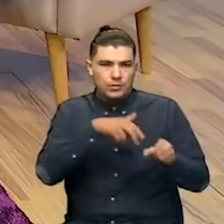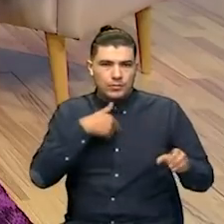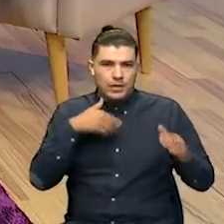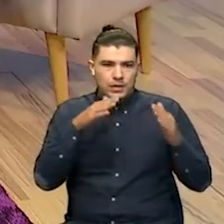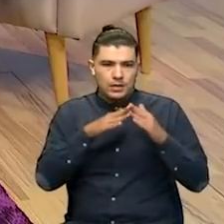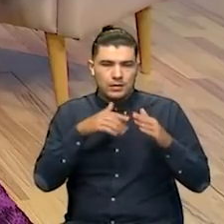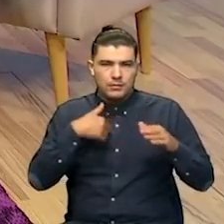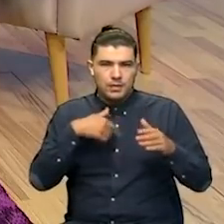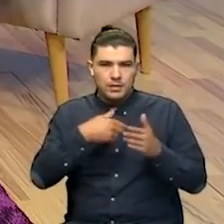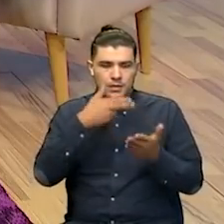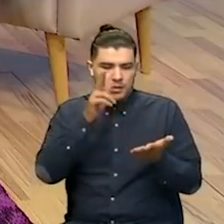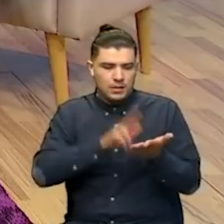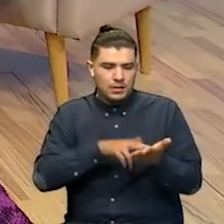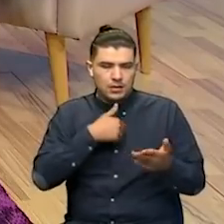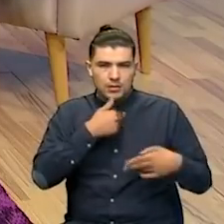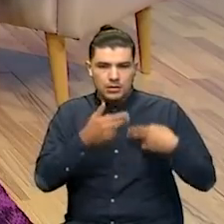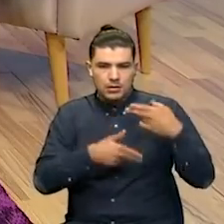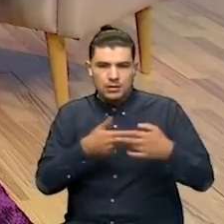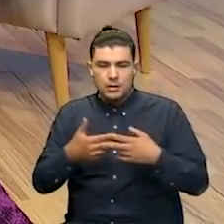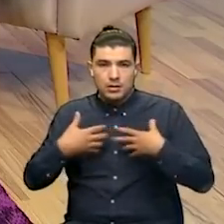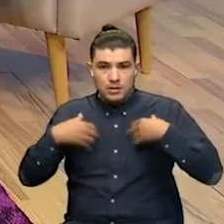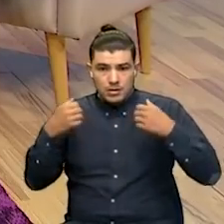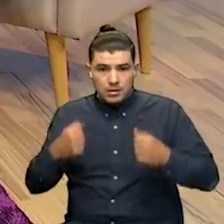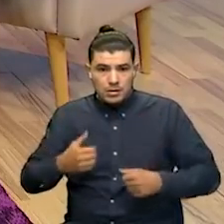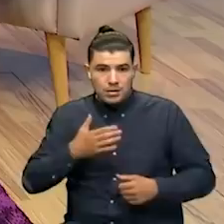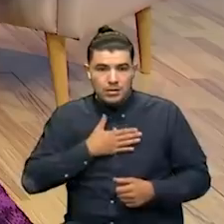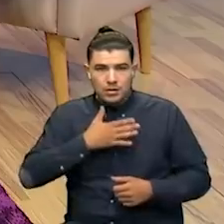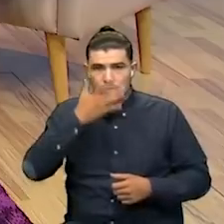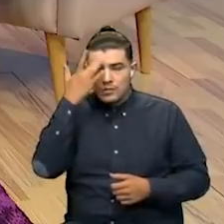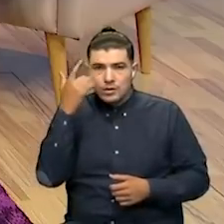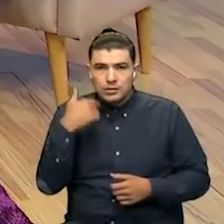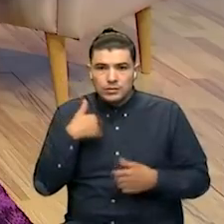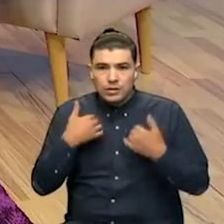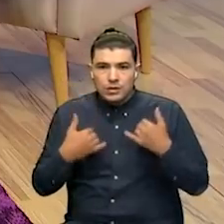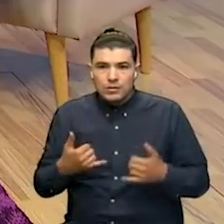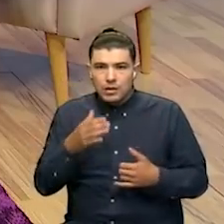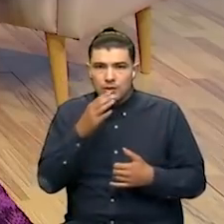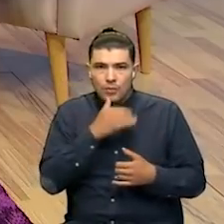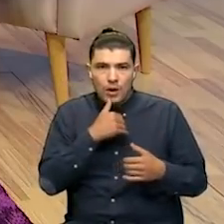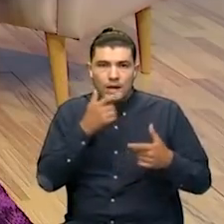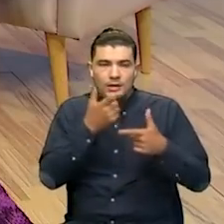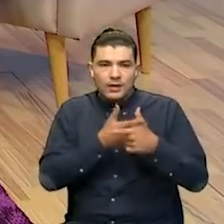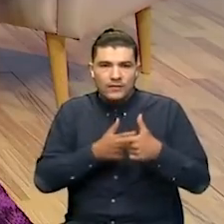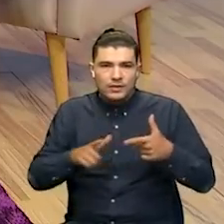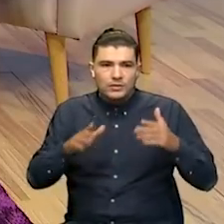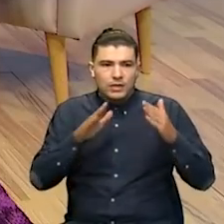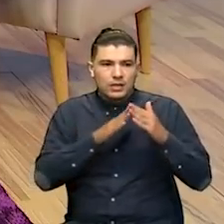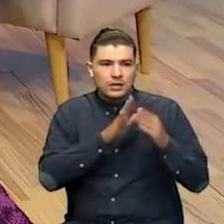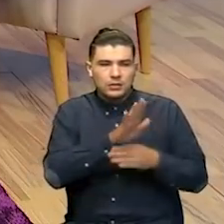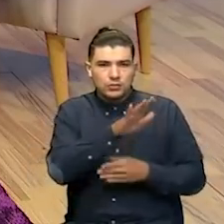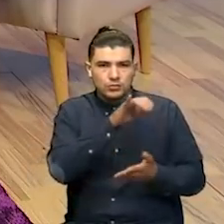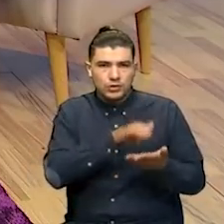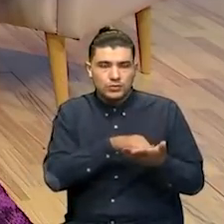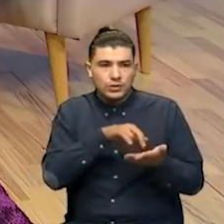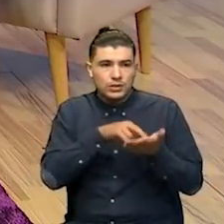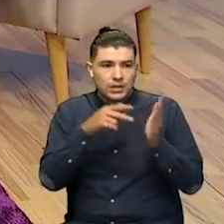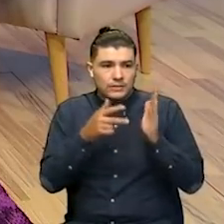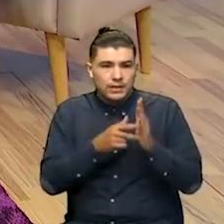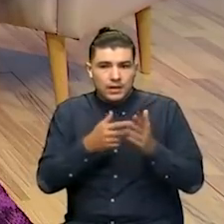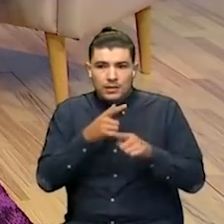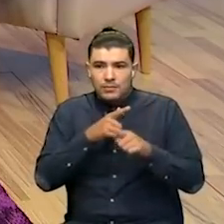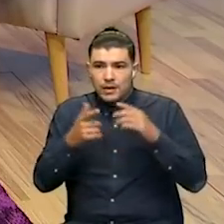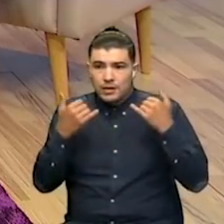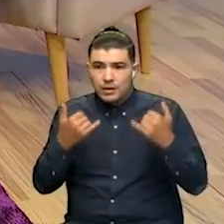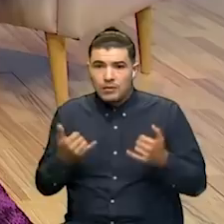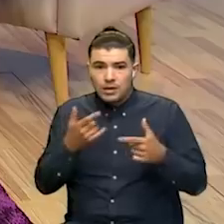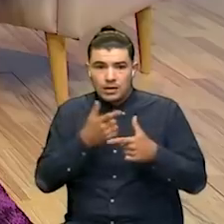la escritura de posesión porque no habían desenglobado ese sitio. Entonces, ahora que